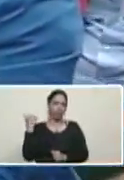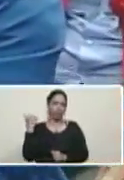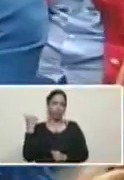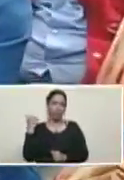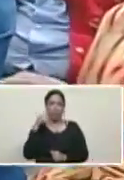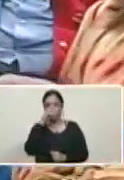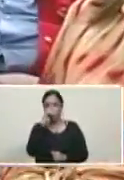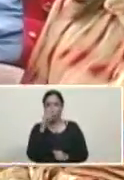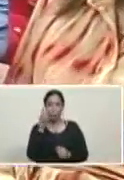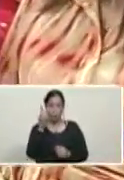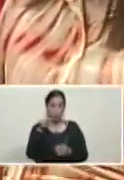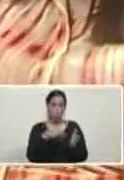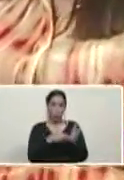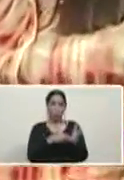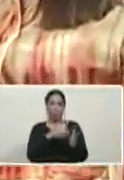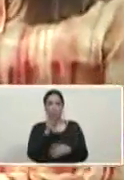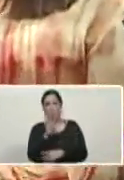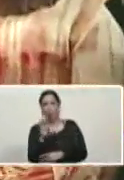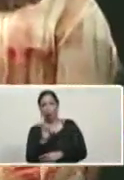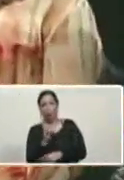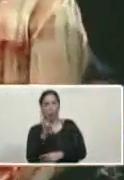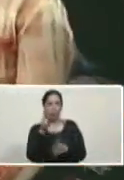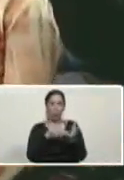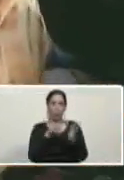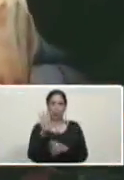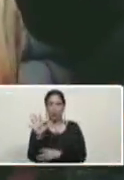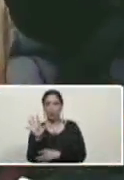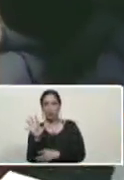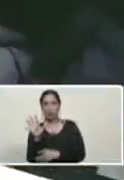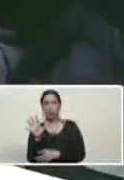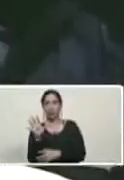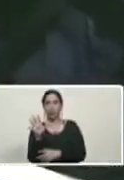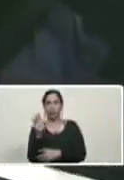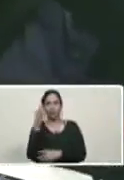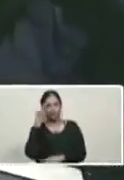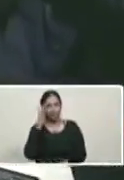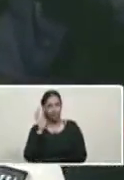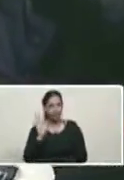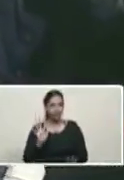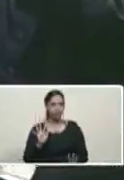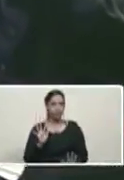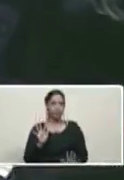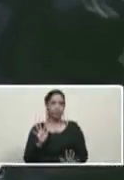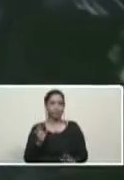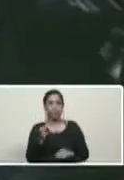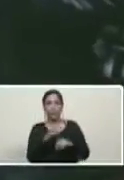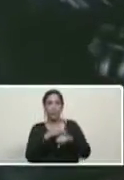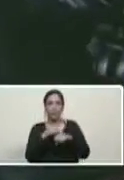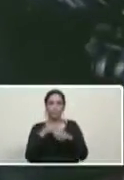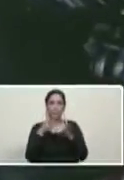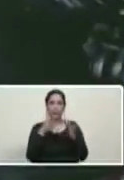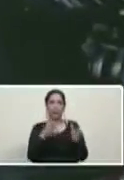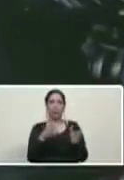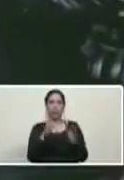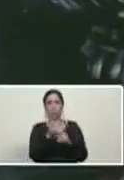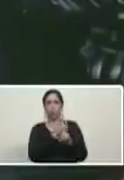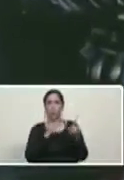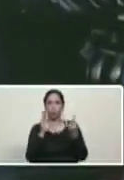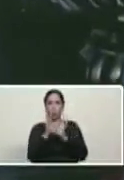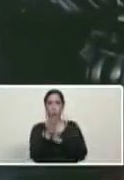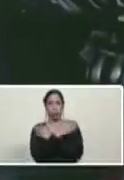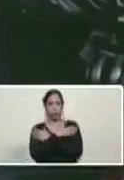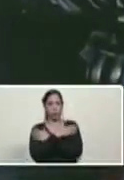2004, 2005, creo que era Farruco, ministro de Cultura. Tengo que